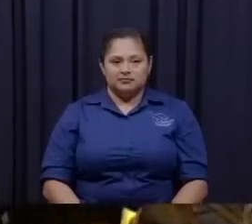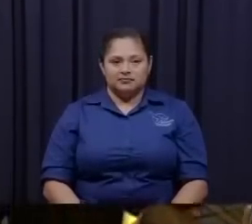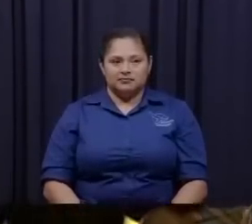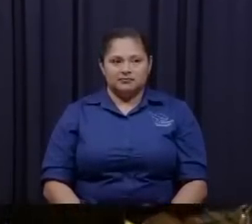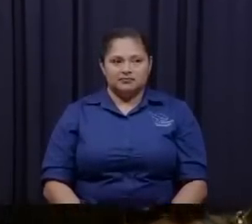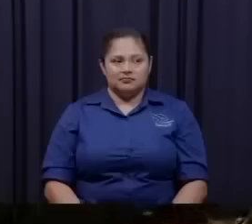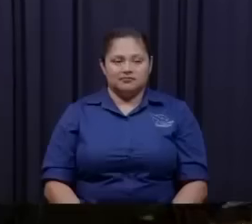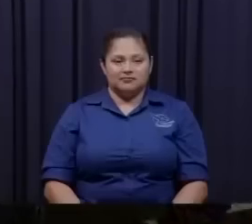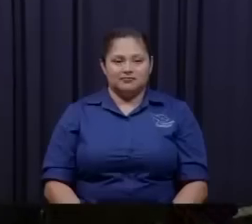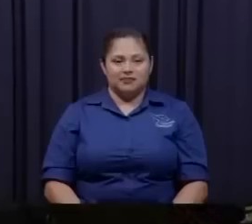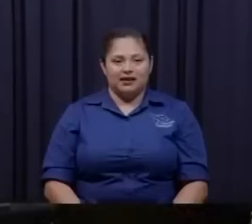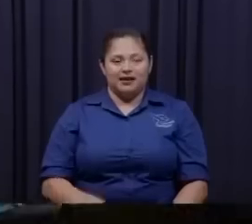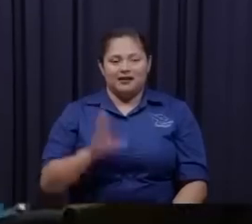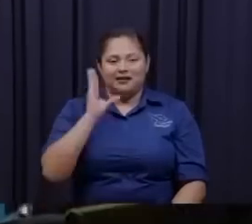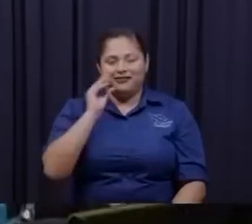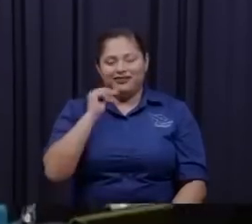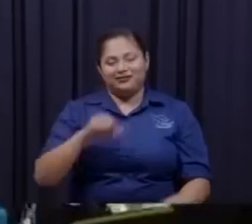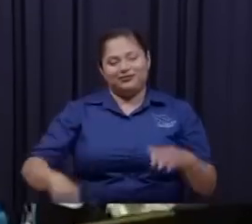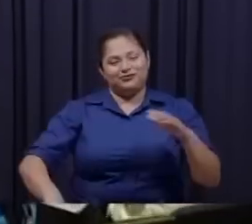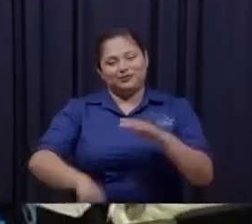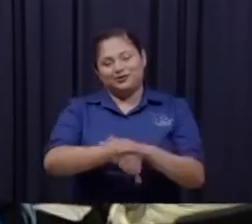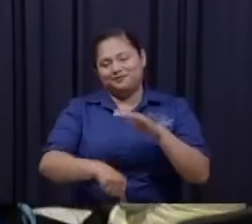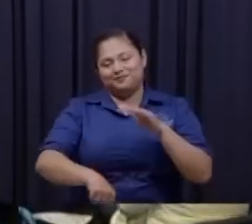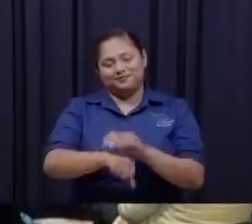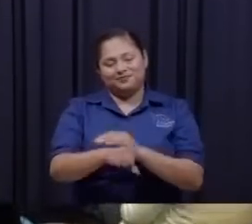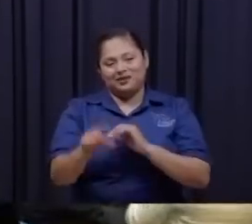otra vez me pasé trayendo a no sé cuántos.